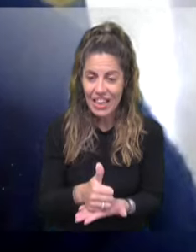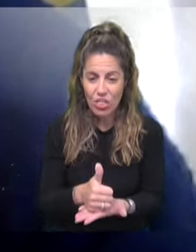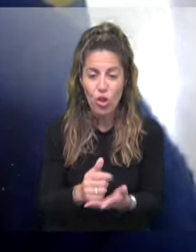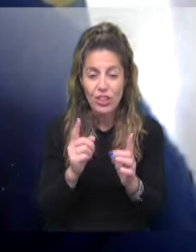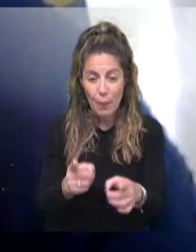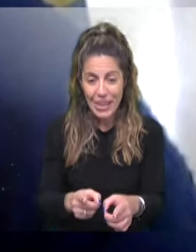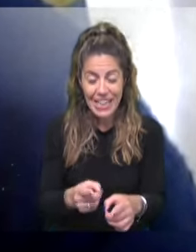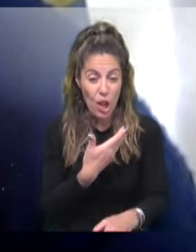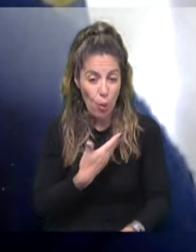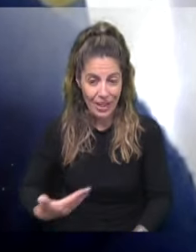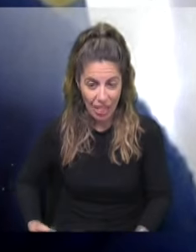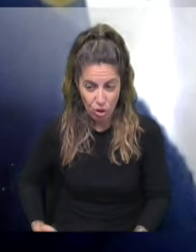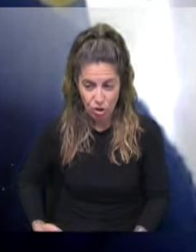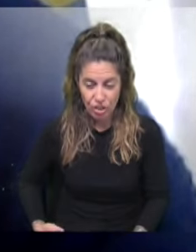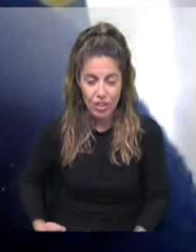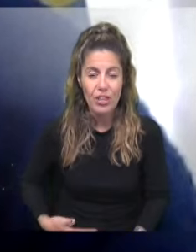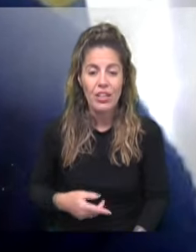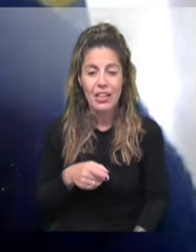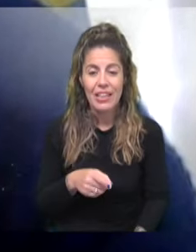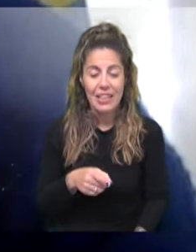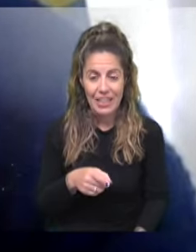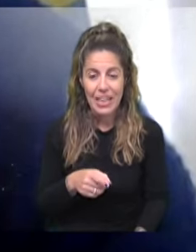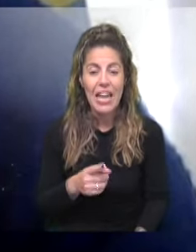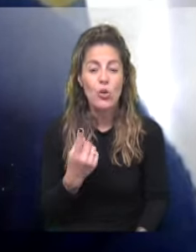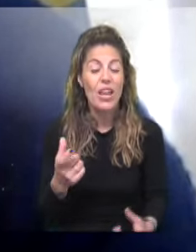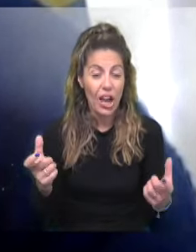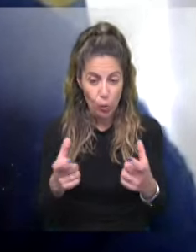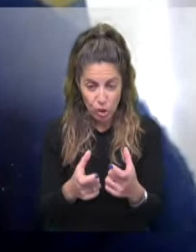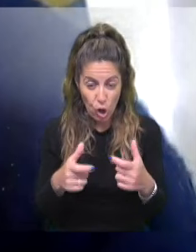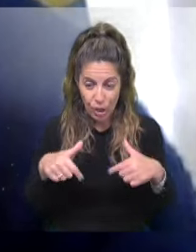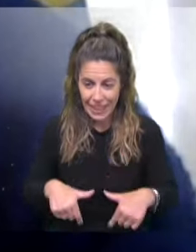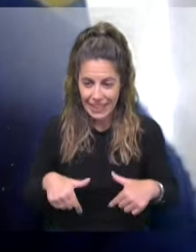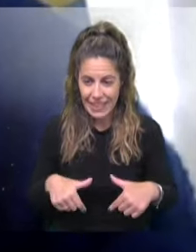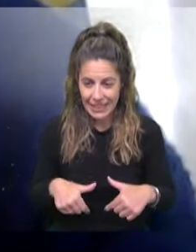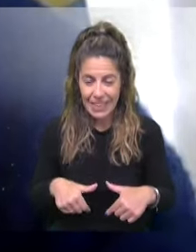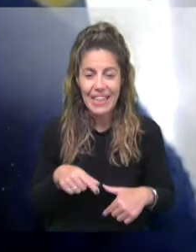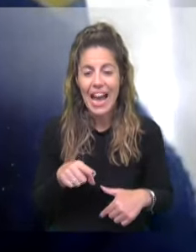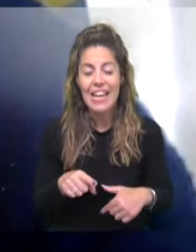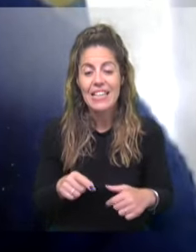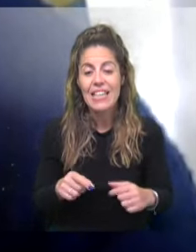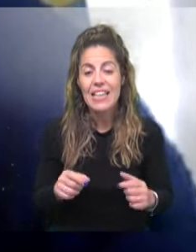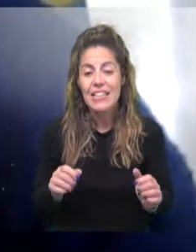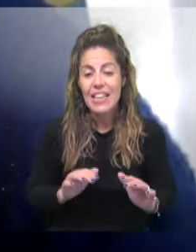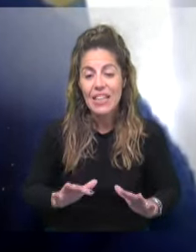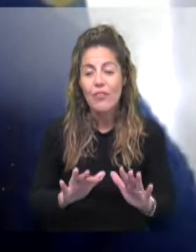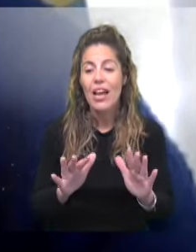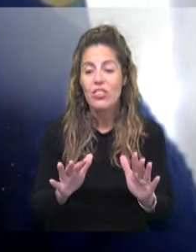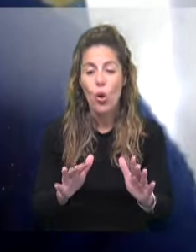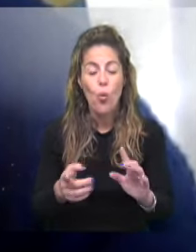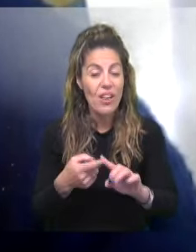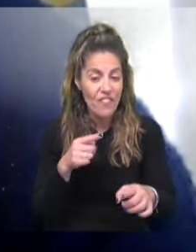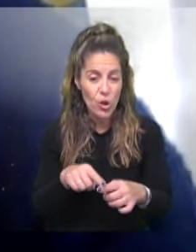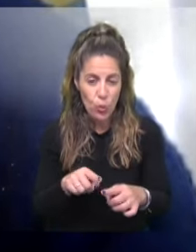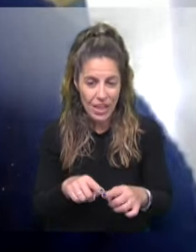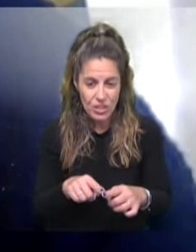también el gobernador Axel kisil este en esa en una reunión con el intendente donde se está forjando una vinculación que